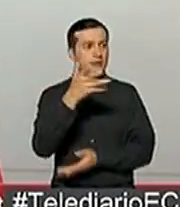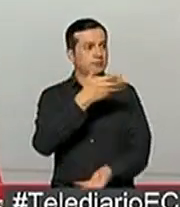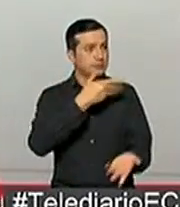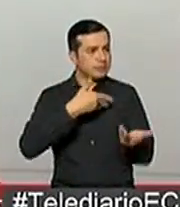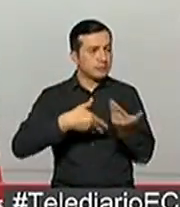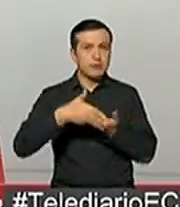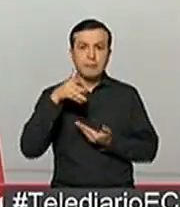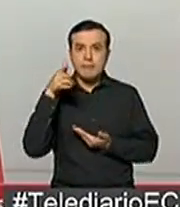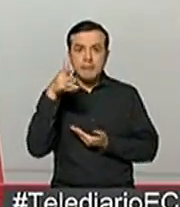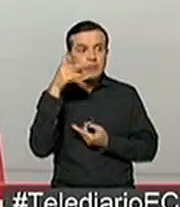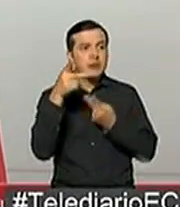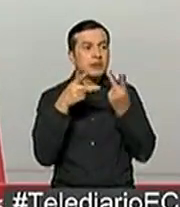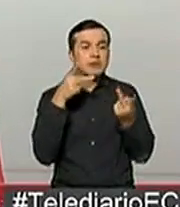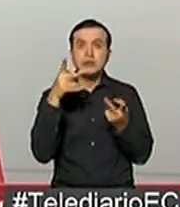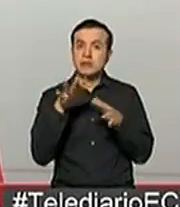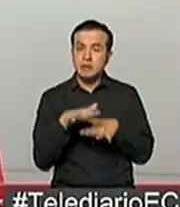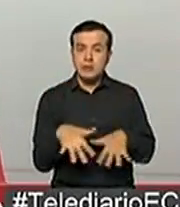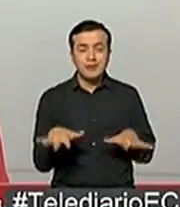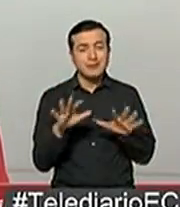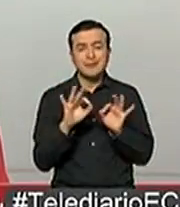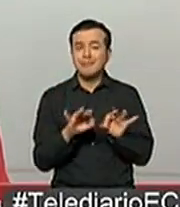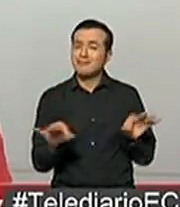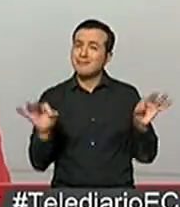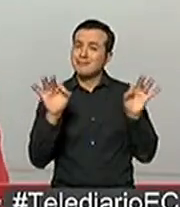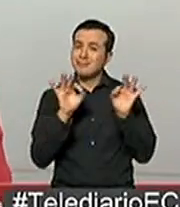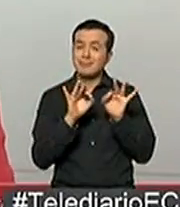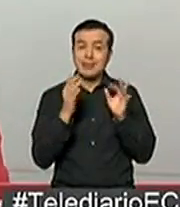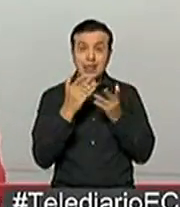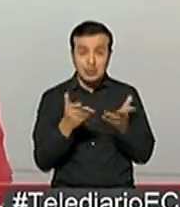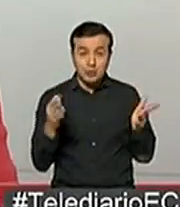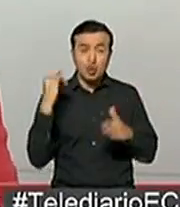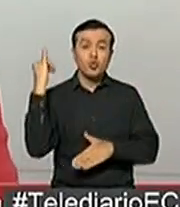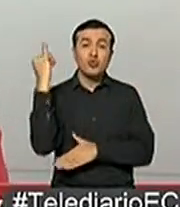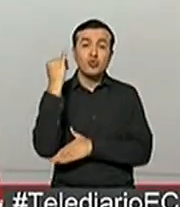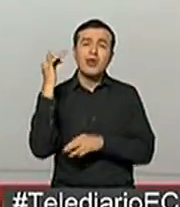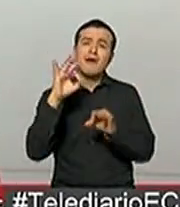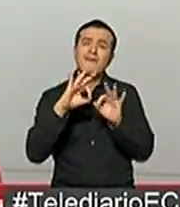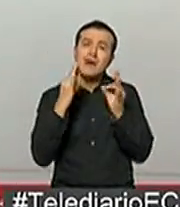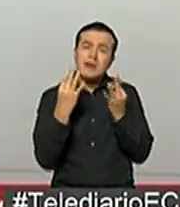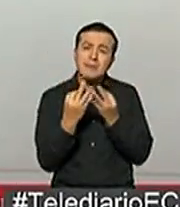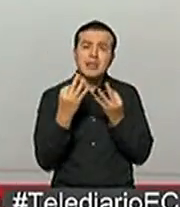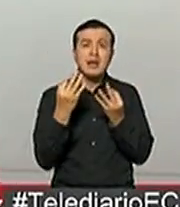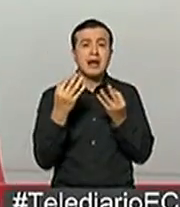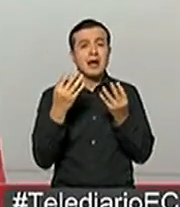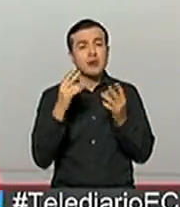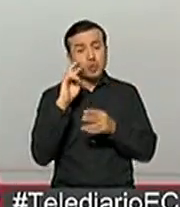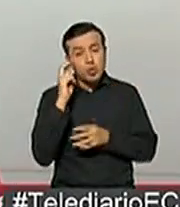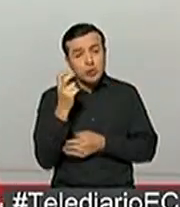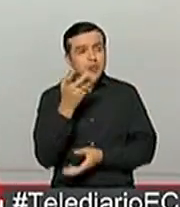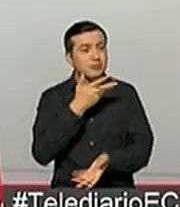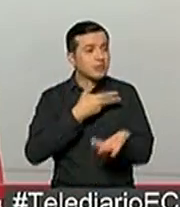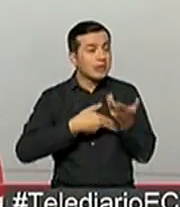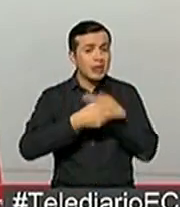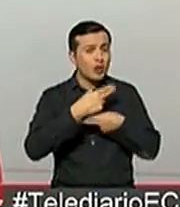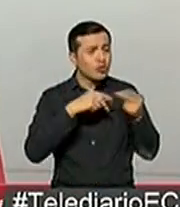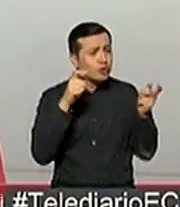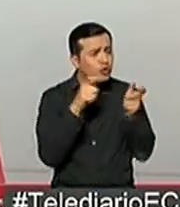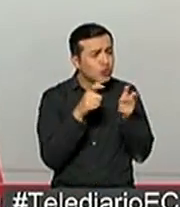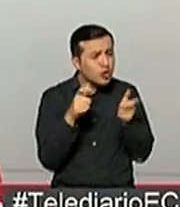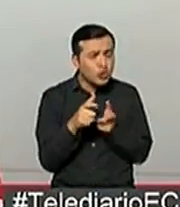toda esta industria es una industria familiar el turismo es una industria de compartir pequeños emprendimientos